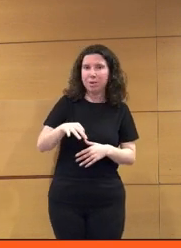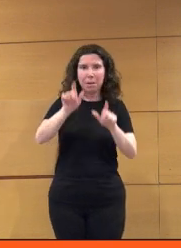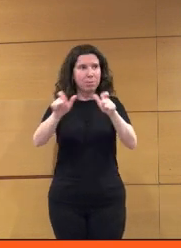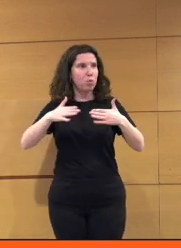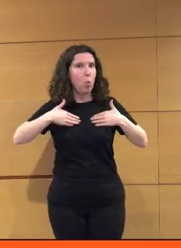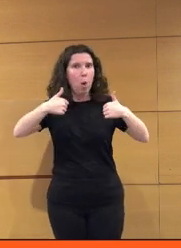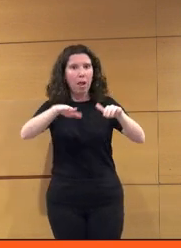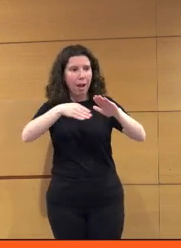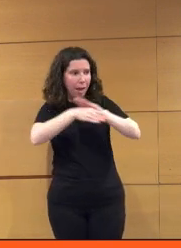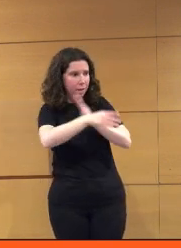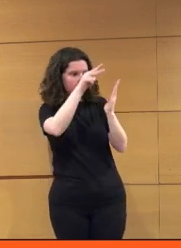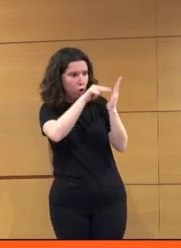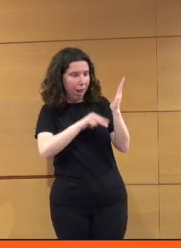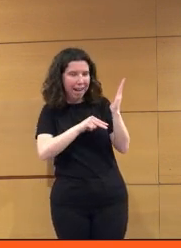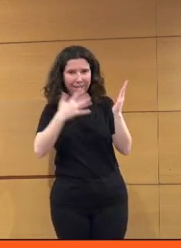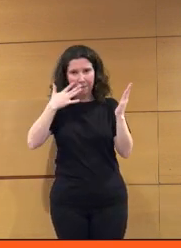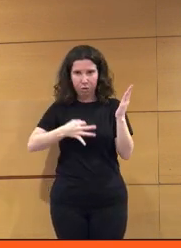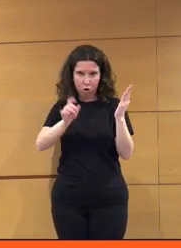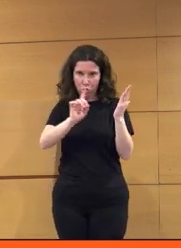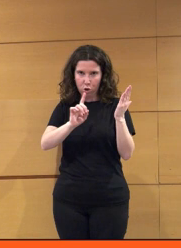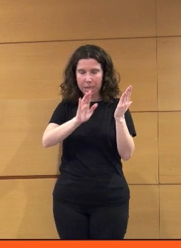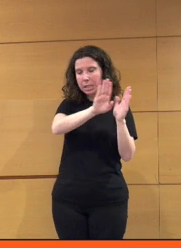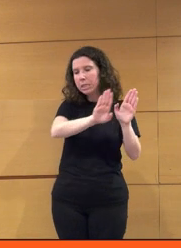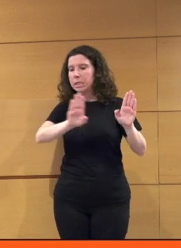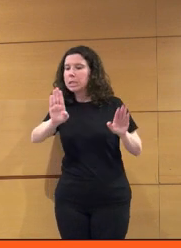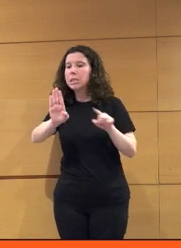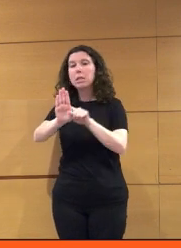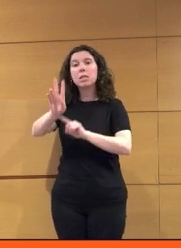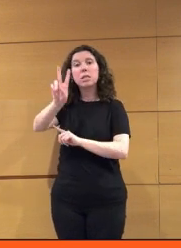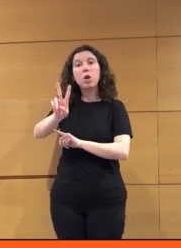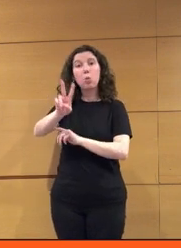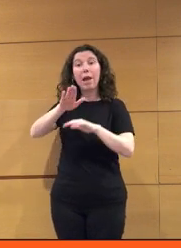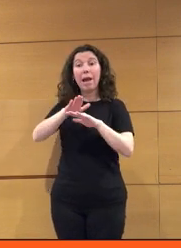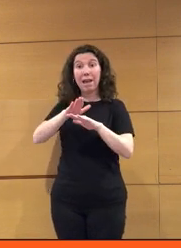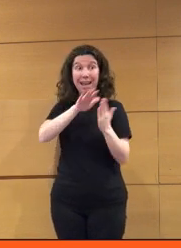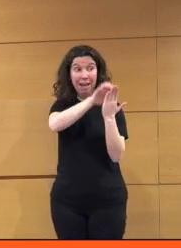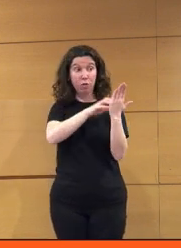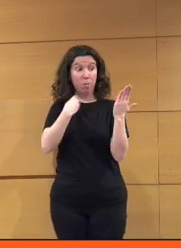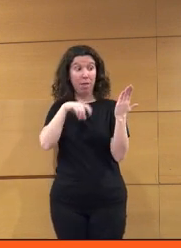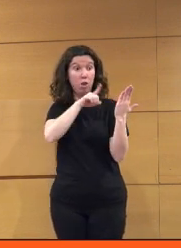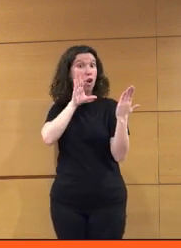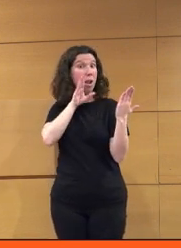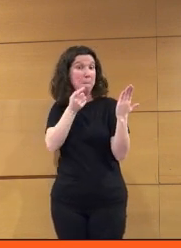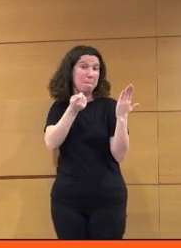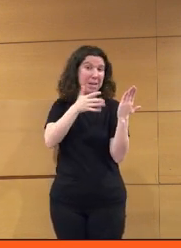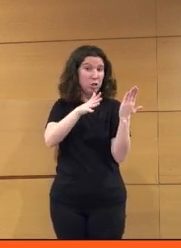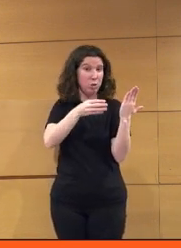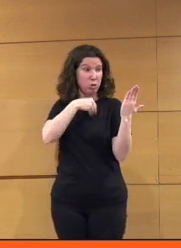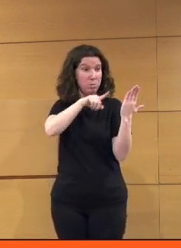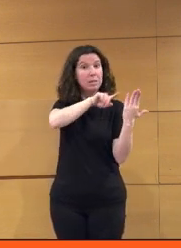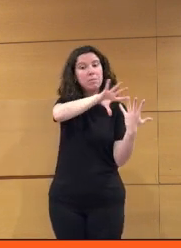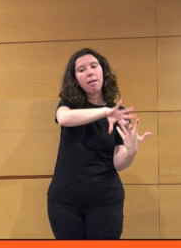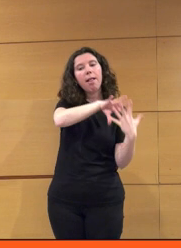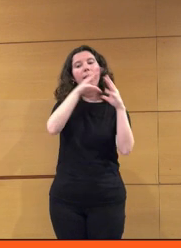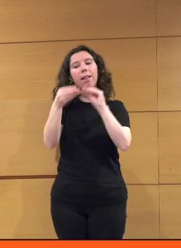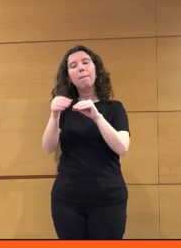así. La segunda versión es una versión para niños de la misma información o aproximadamente la misma información que tiene